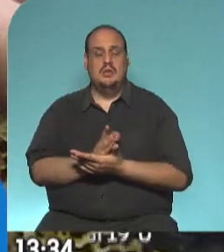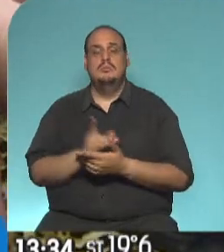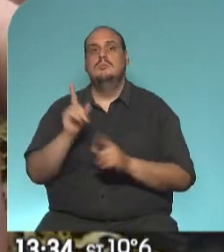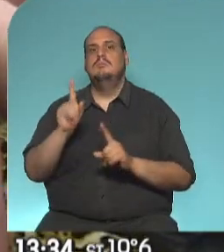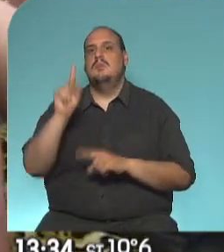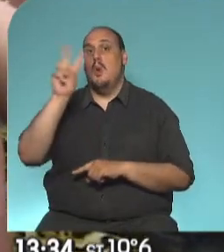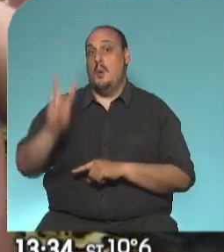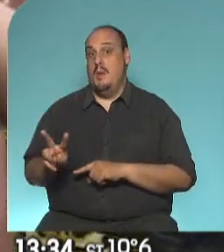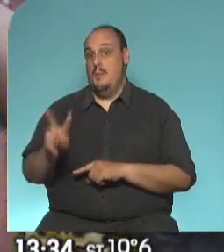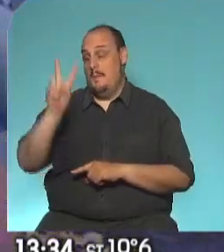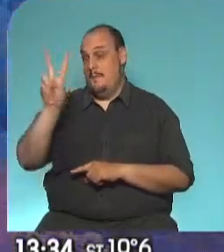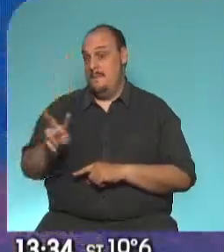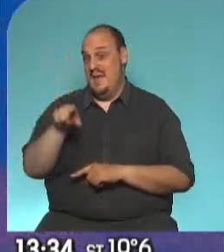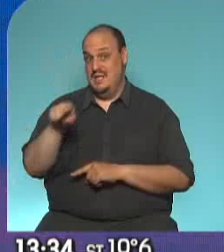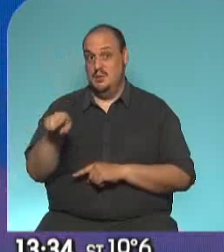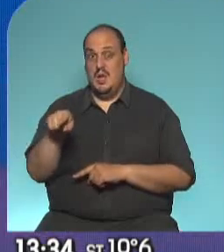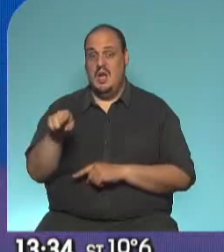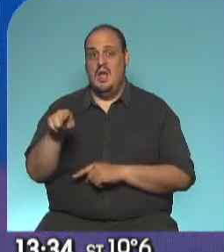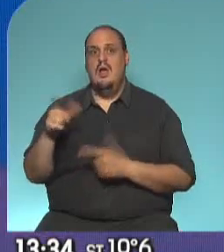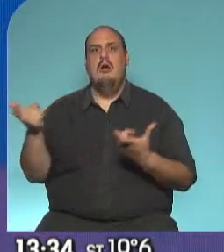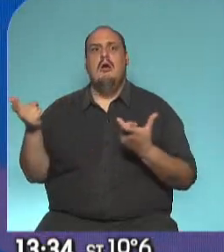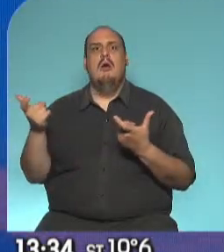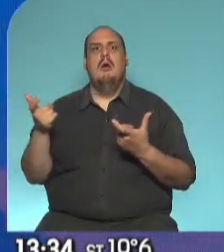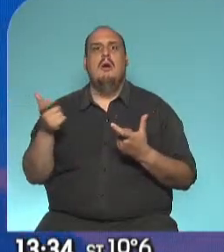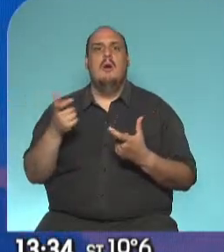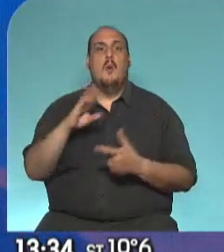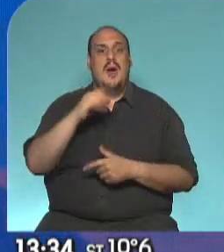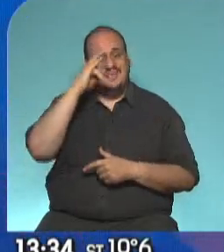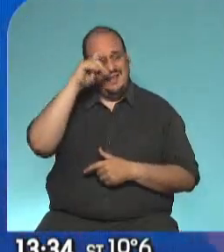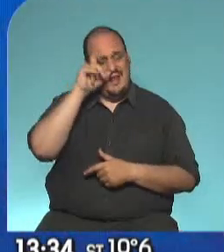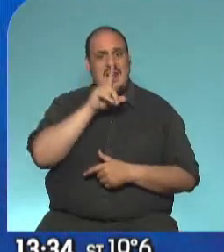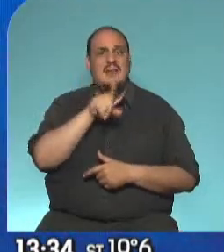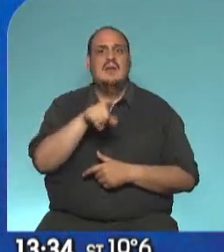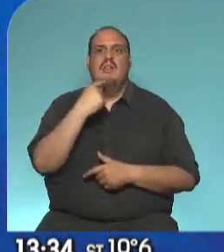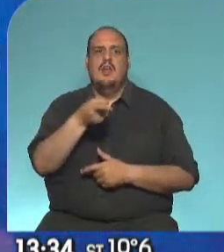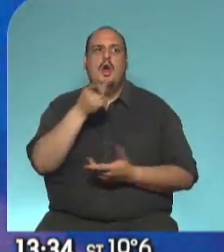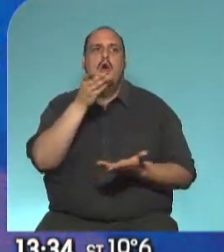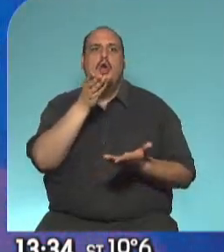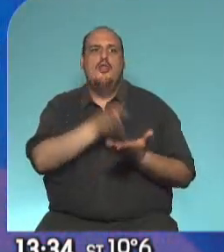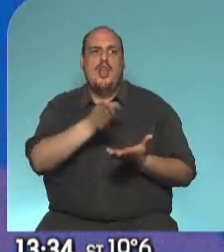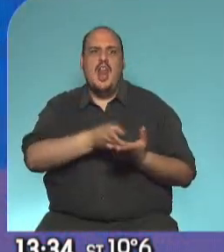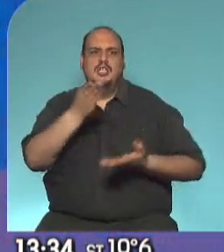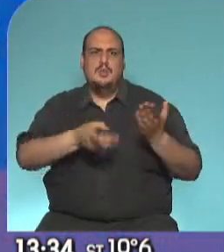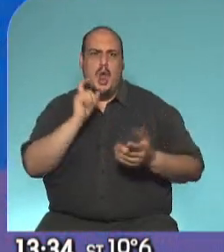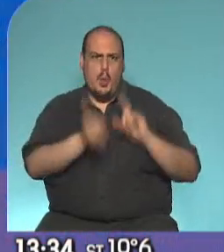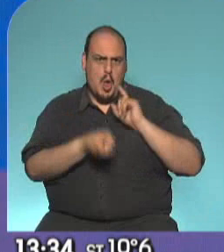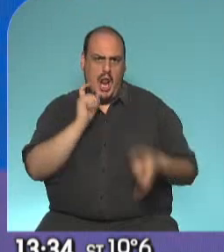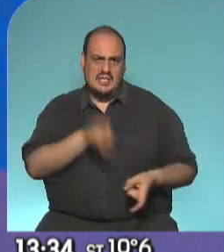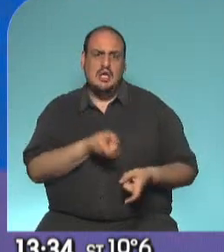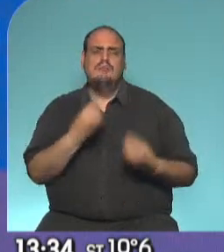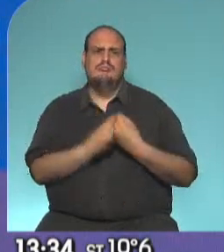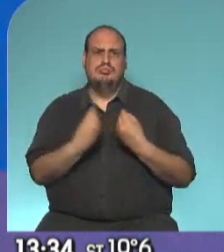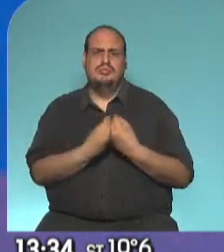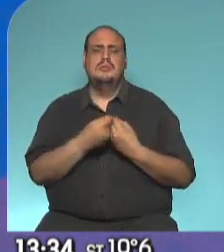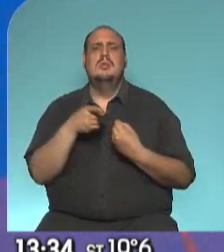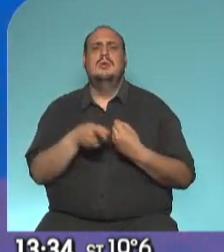Venezuela, según corrobora la alta comisionada, hubo tremendas violaciones a los derechos humanos en los últimos años, ¿no? Recordemos que el informe Bachelet es un